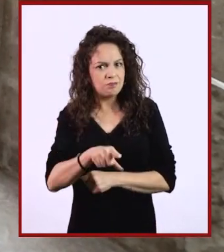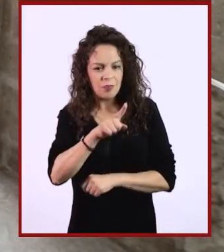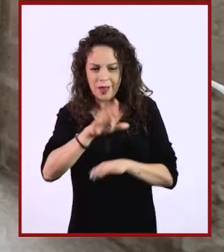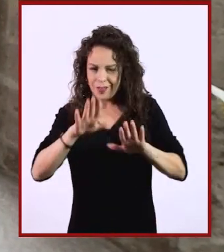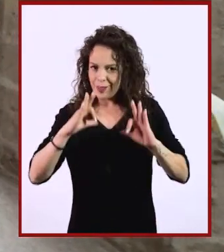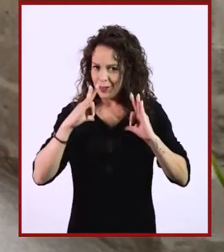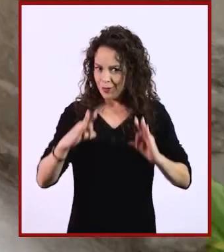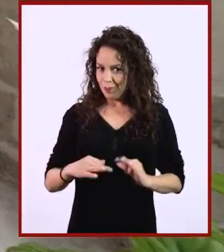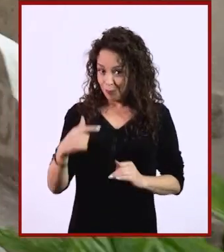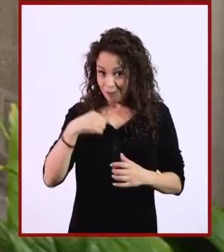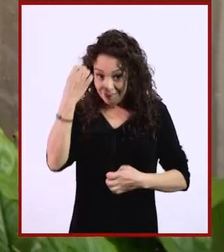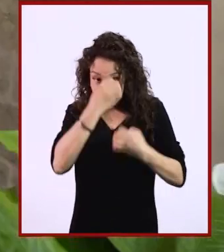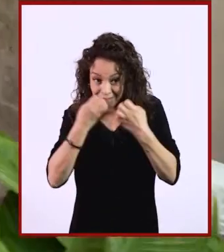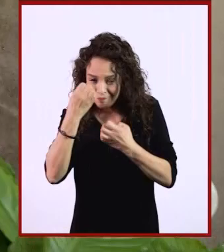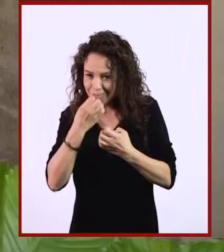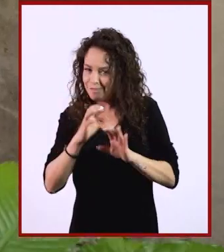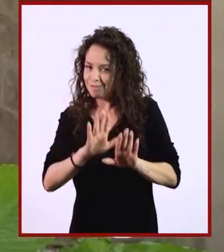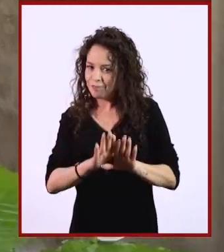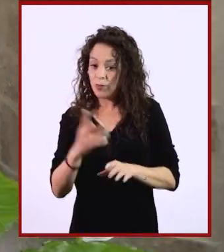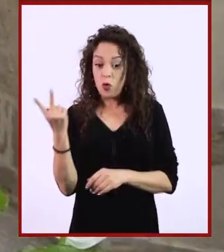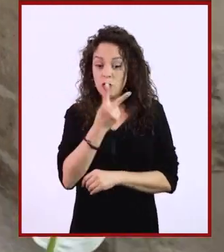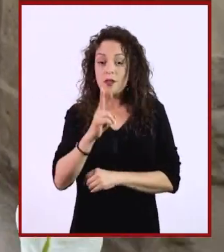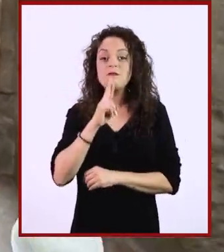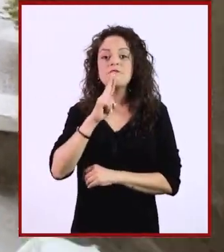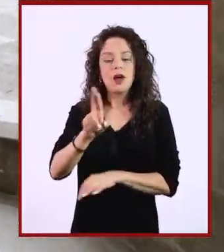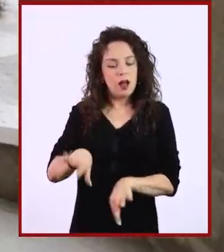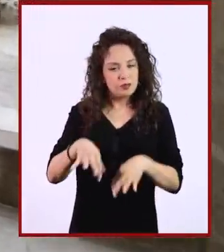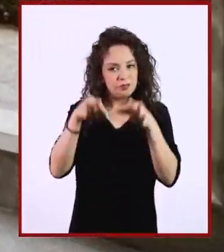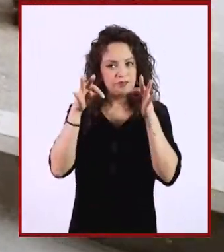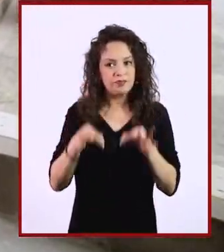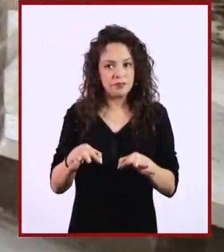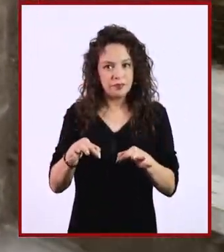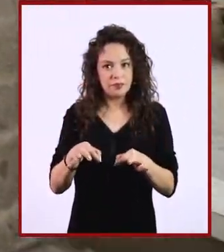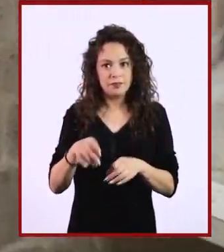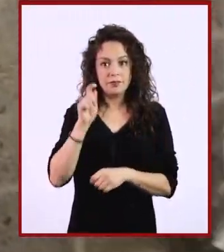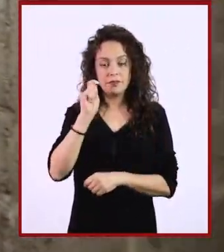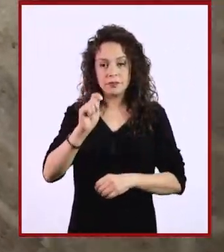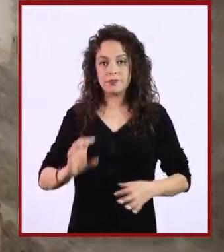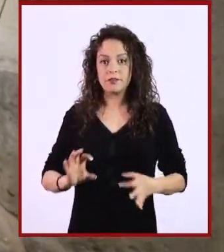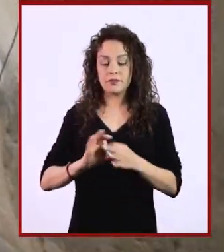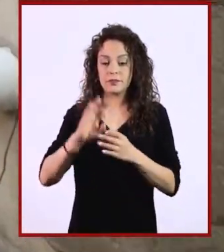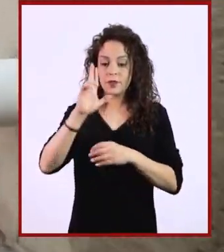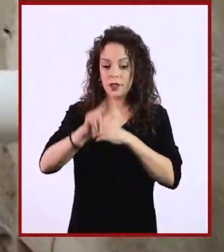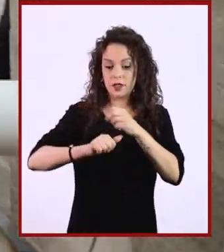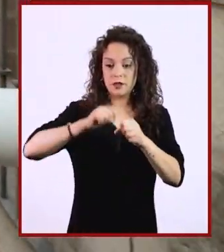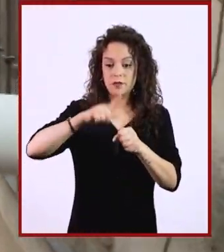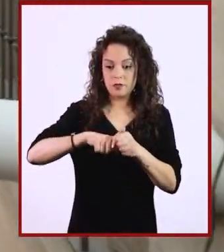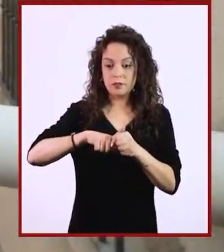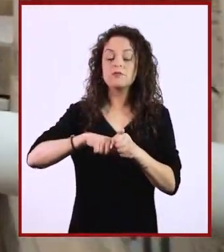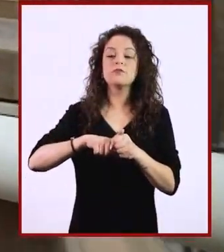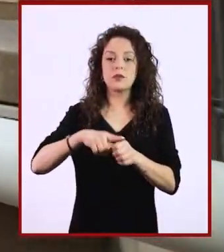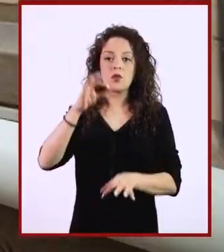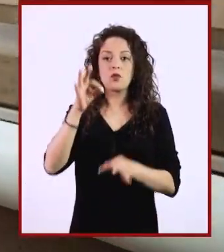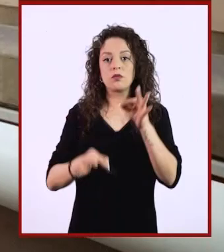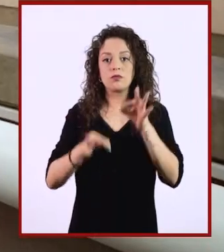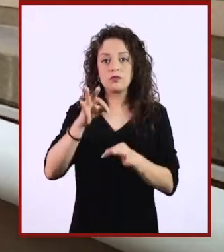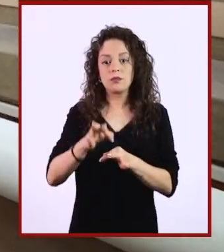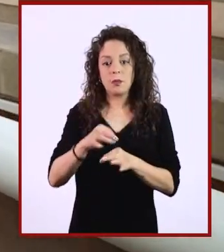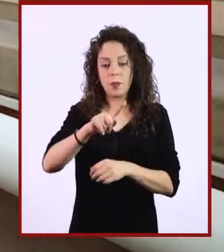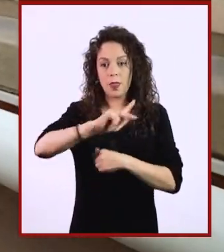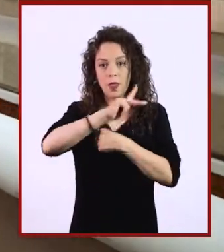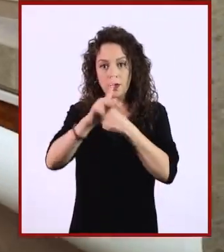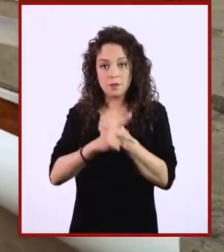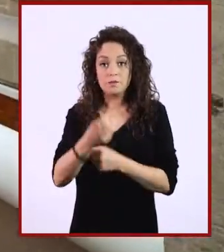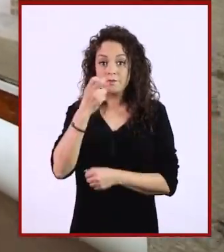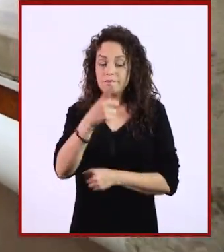examen. Ambas respuestas son correctas. La nacionalidad es un vínculo jurídico que tenemos con un país por el hecho de haber nacido